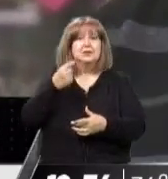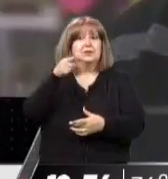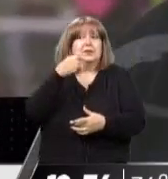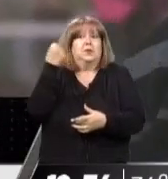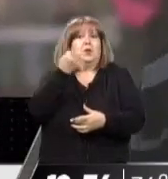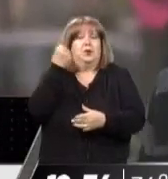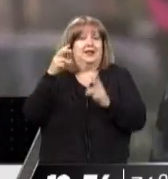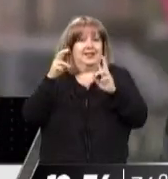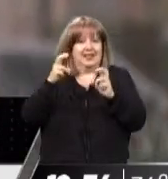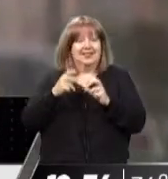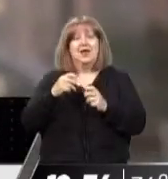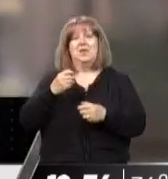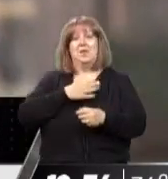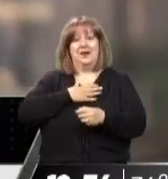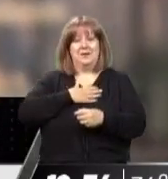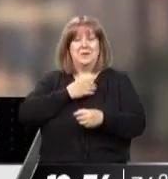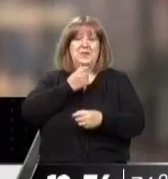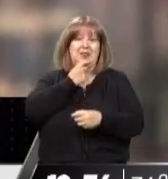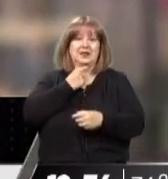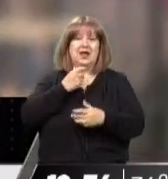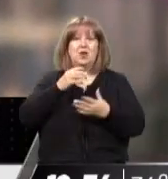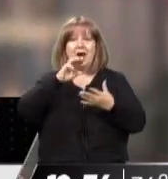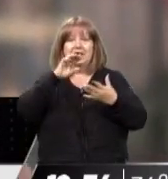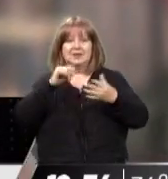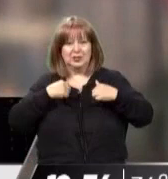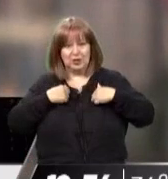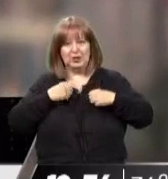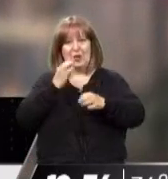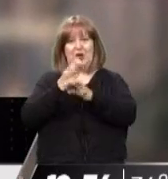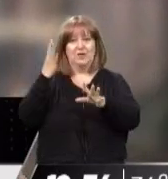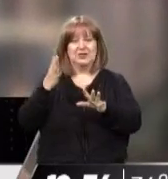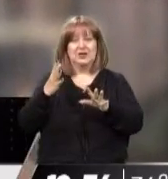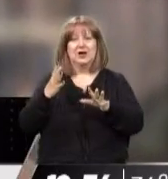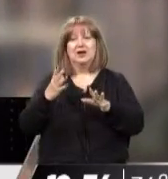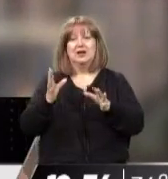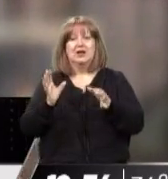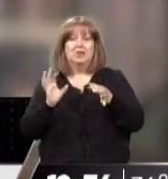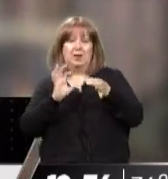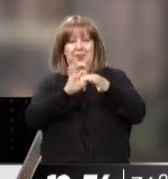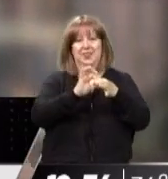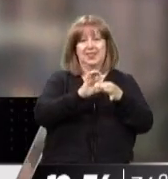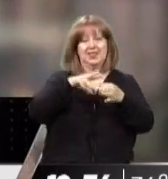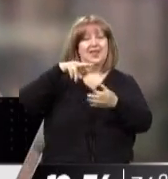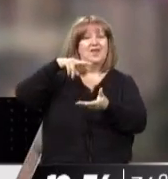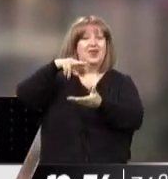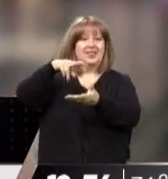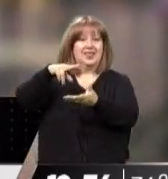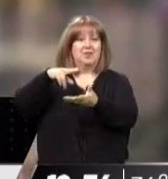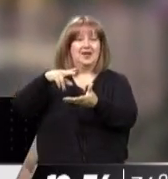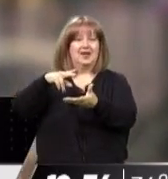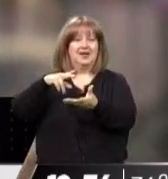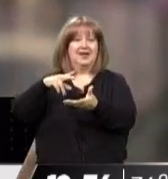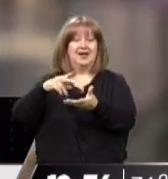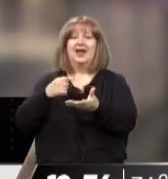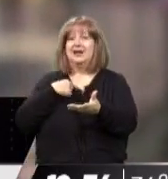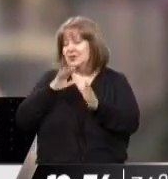importante. Aparte de ser mendocino, o sea, para un diseñador gráfico, formar parte de una Vendimia, en lo que sabemos hacer, o sea, en lo que